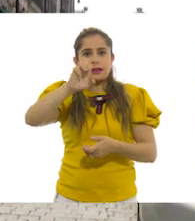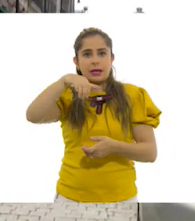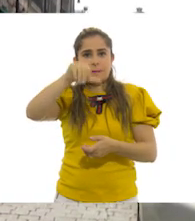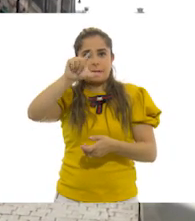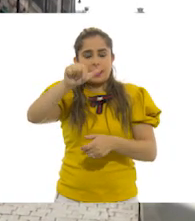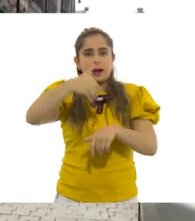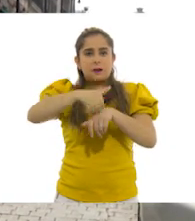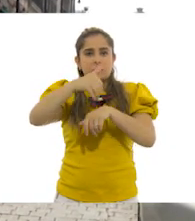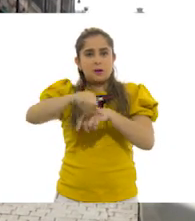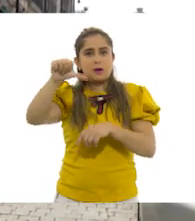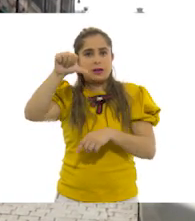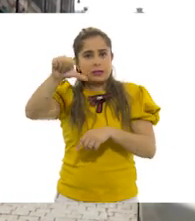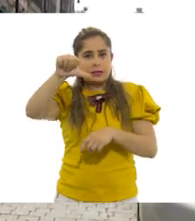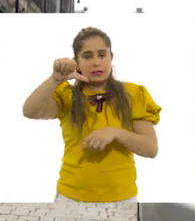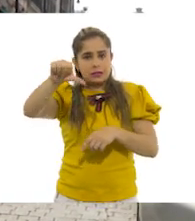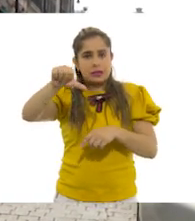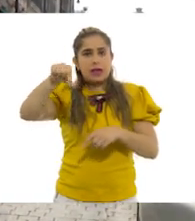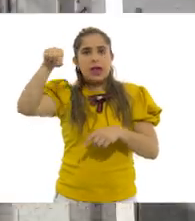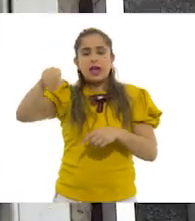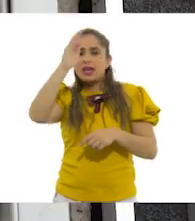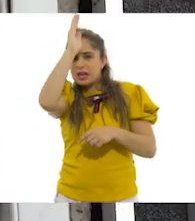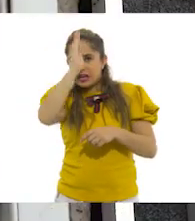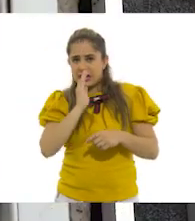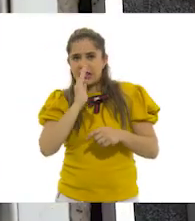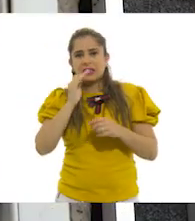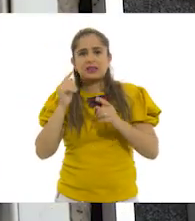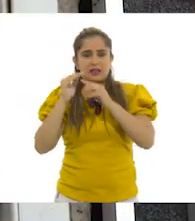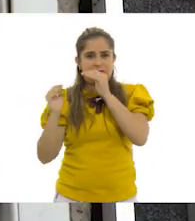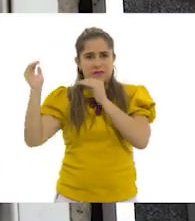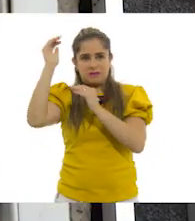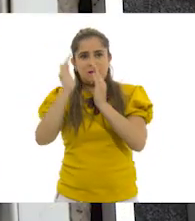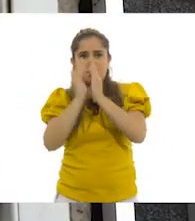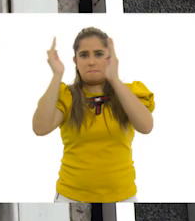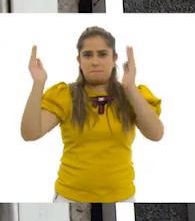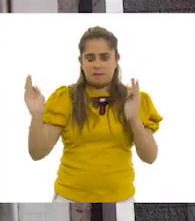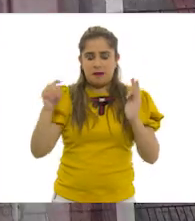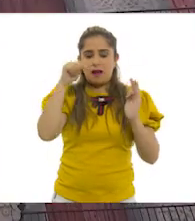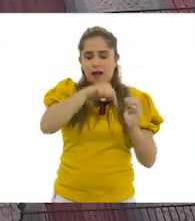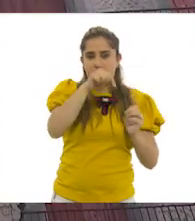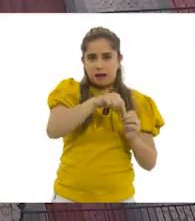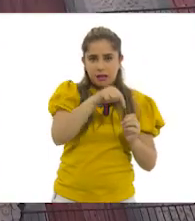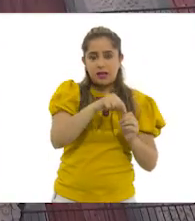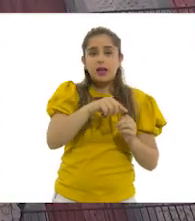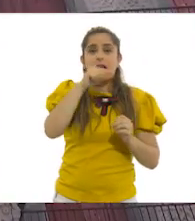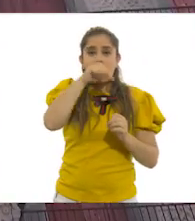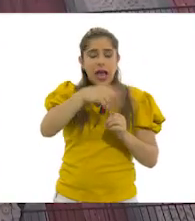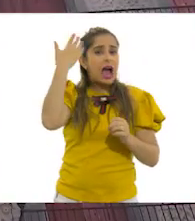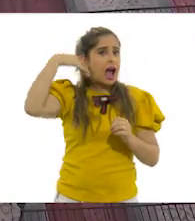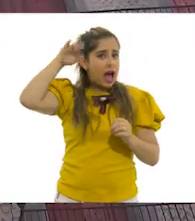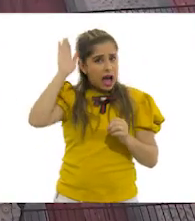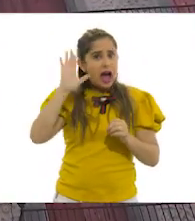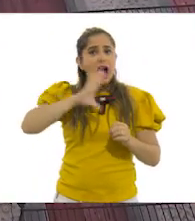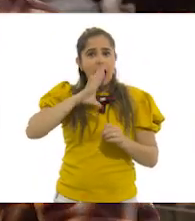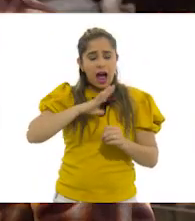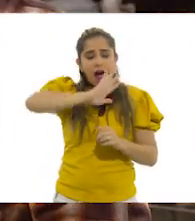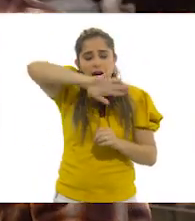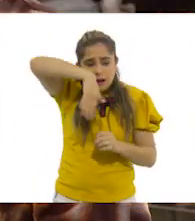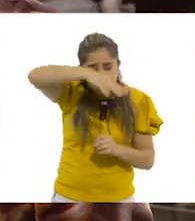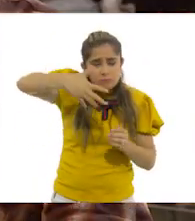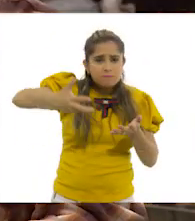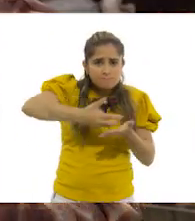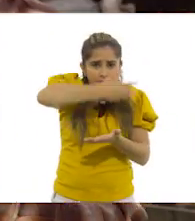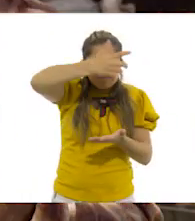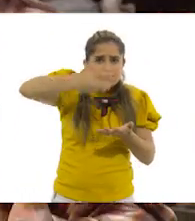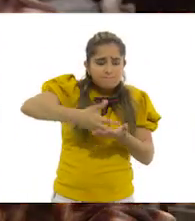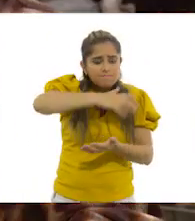¿sí?, en la parte posterior de la Catedral Metropolitana. Aquí toda esta área que tú ves ya fue explorada en su totalidad. ¿No?